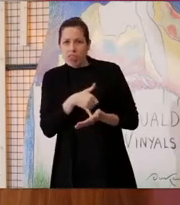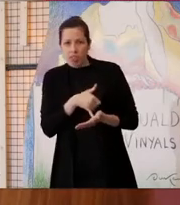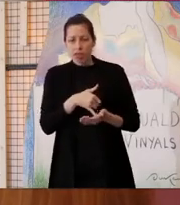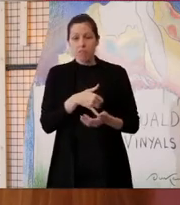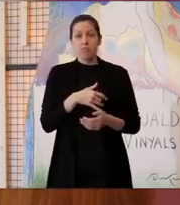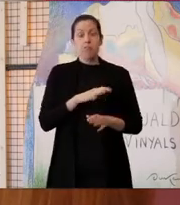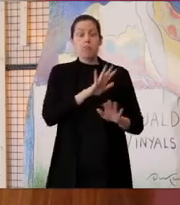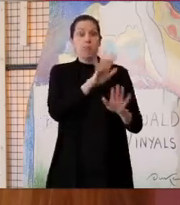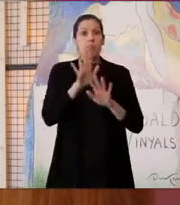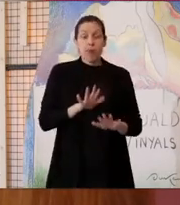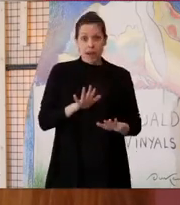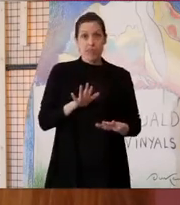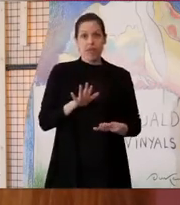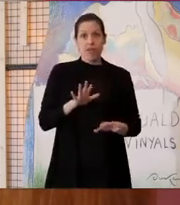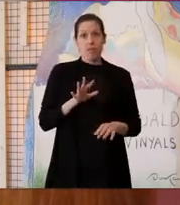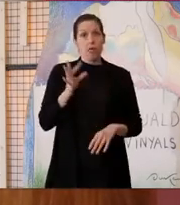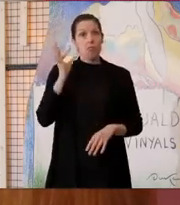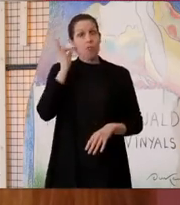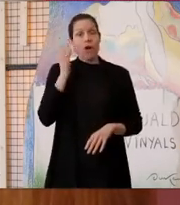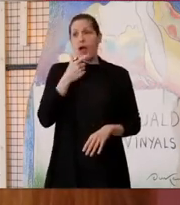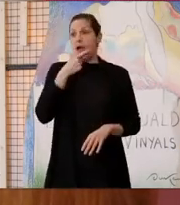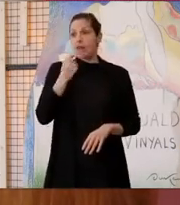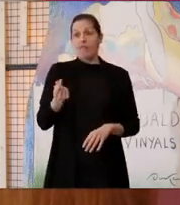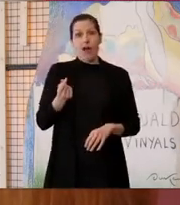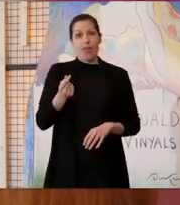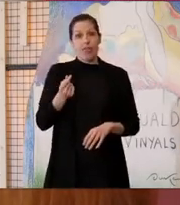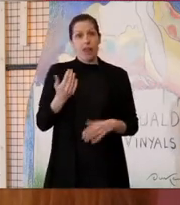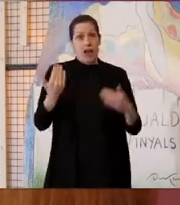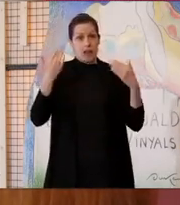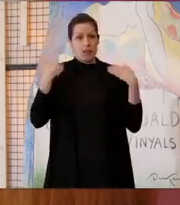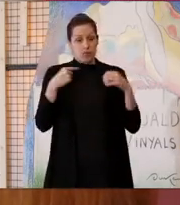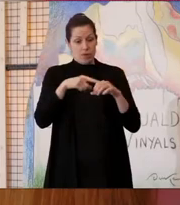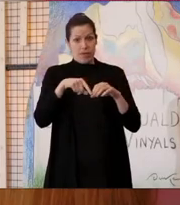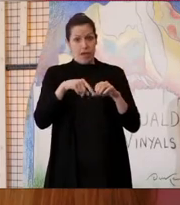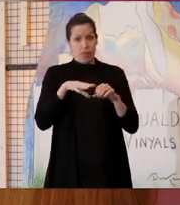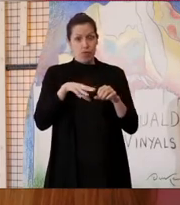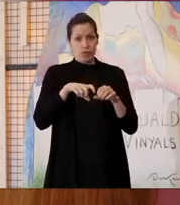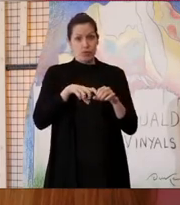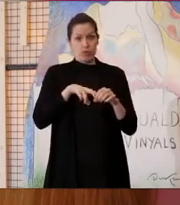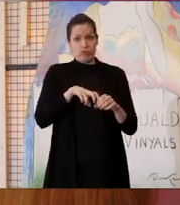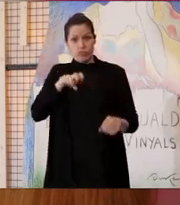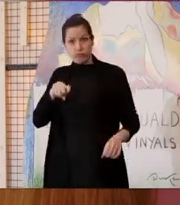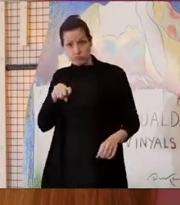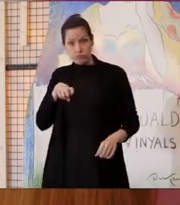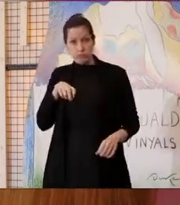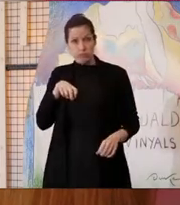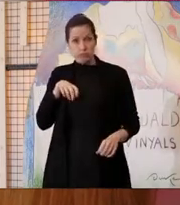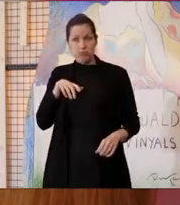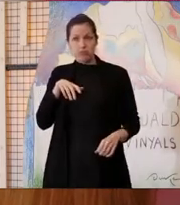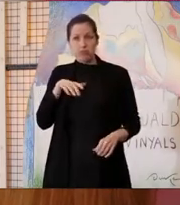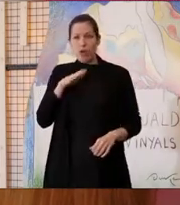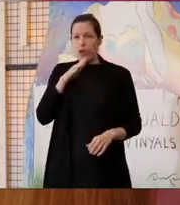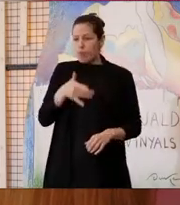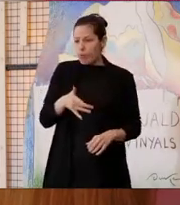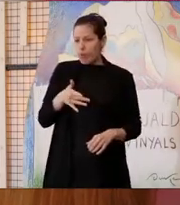abandone un cargo que lo Es verdad que que lo haga un hombre quiero decir que como que se está cuestionando constantemente